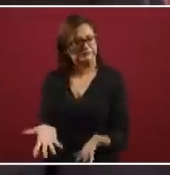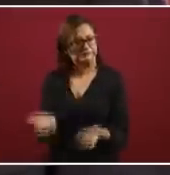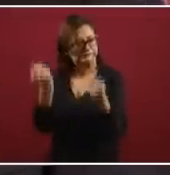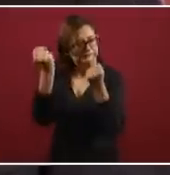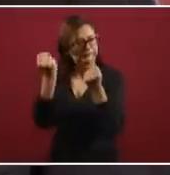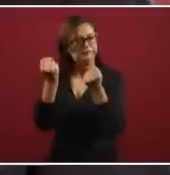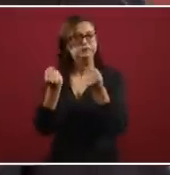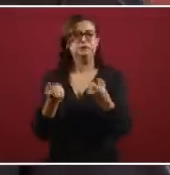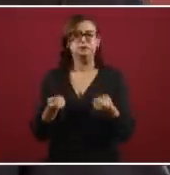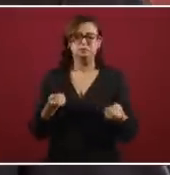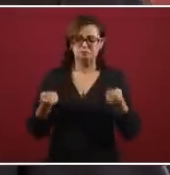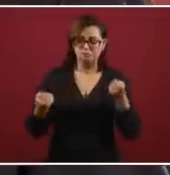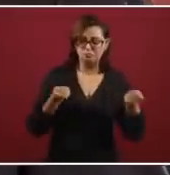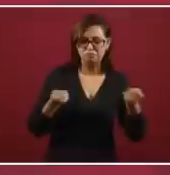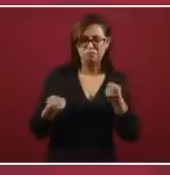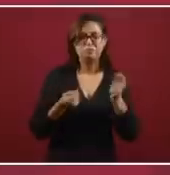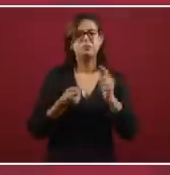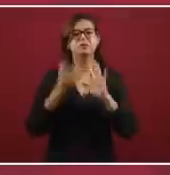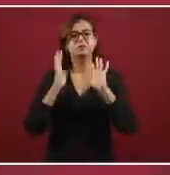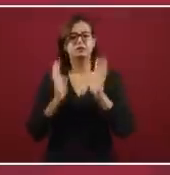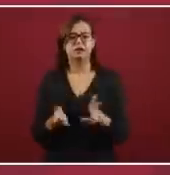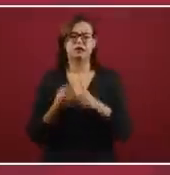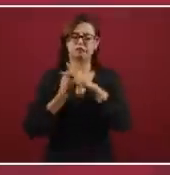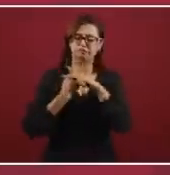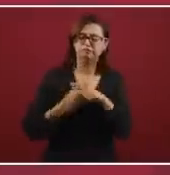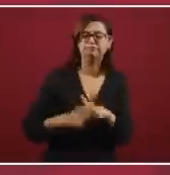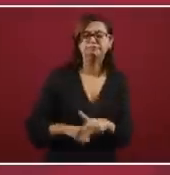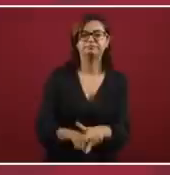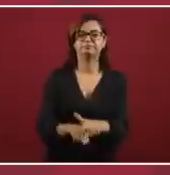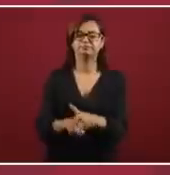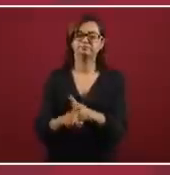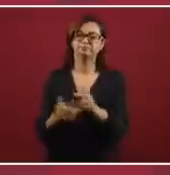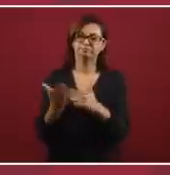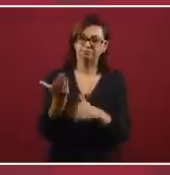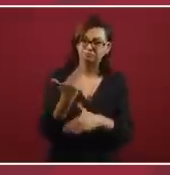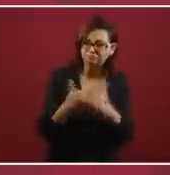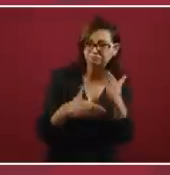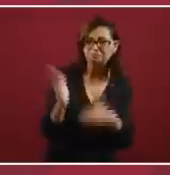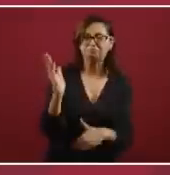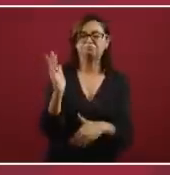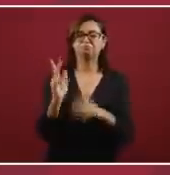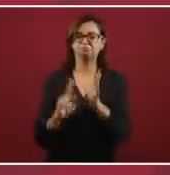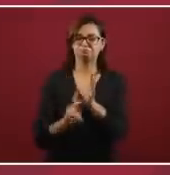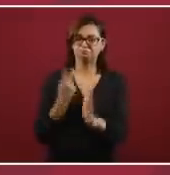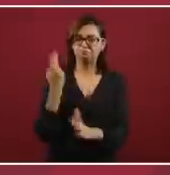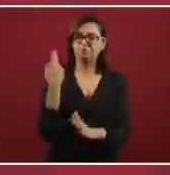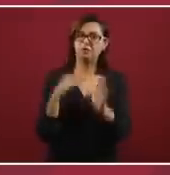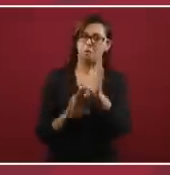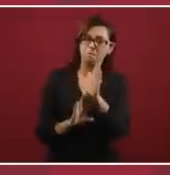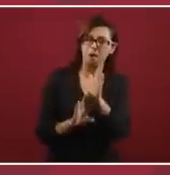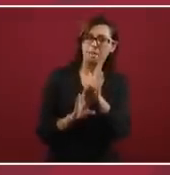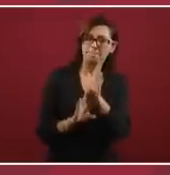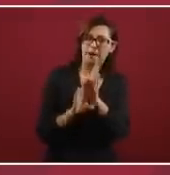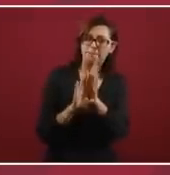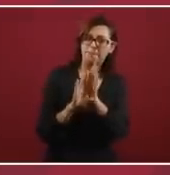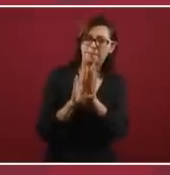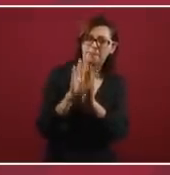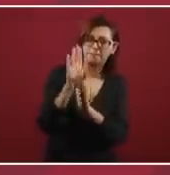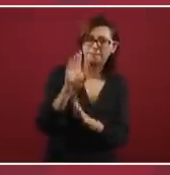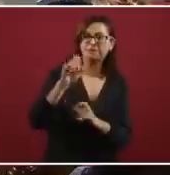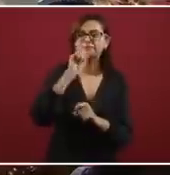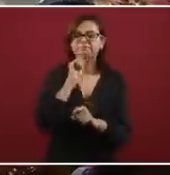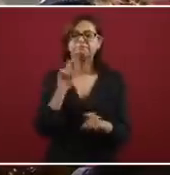petrolera, ya empezó la recuperación, y también se hizo lo mismo en